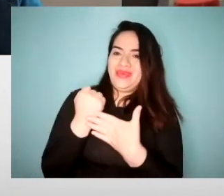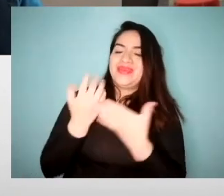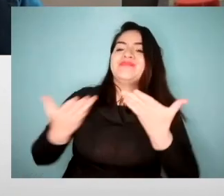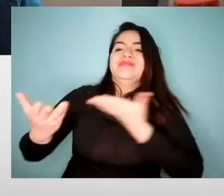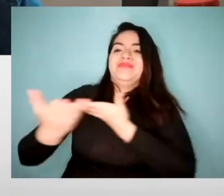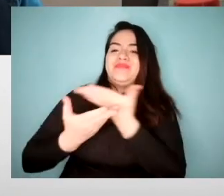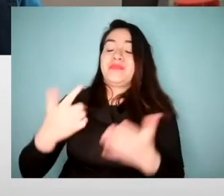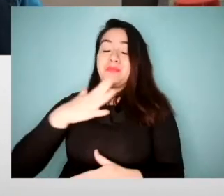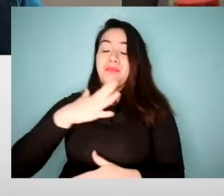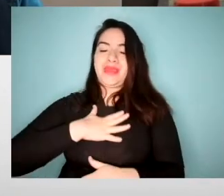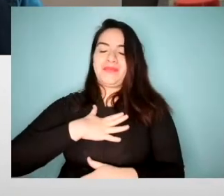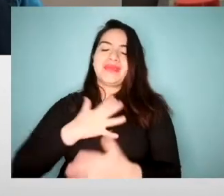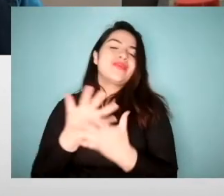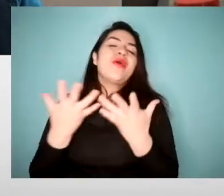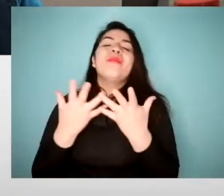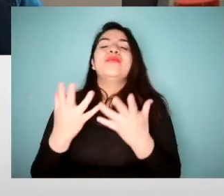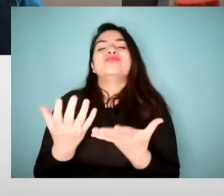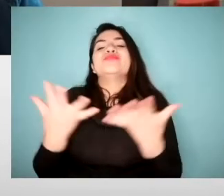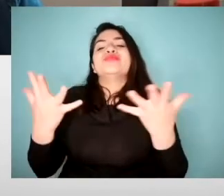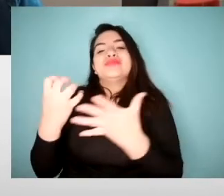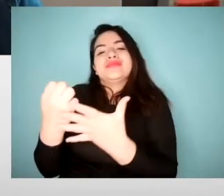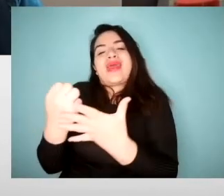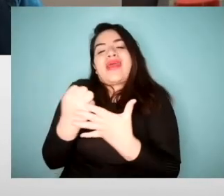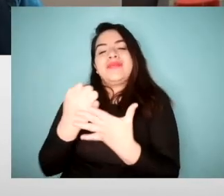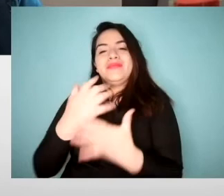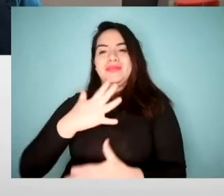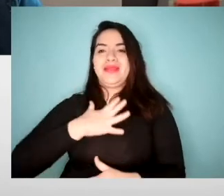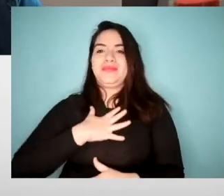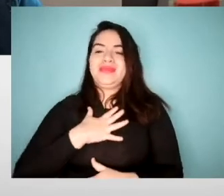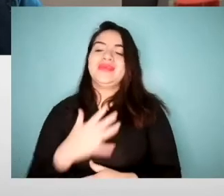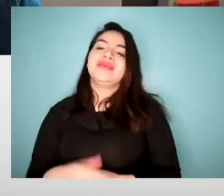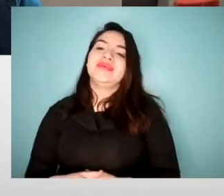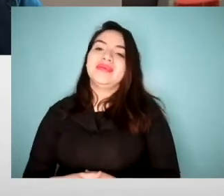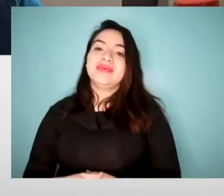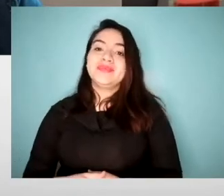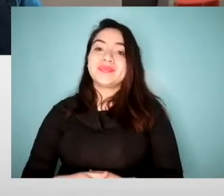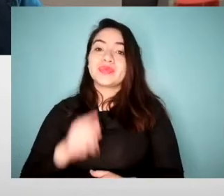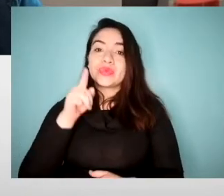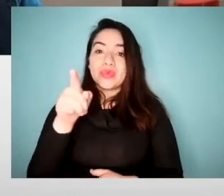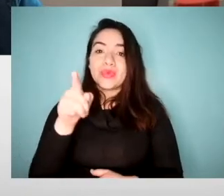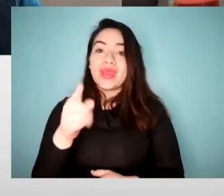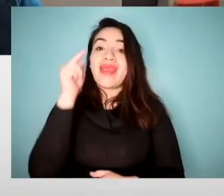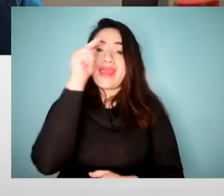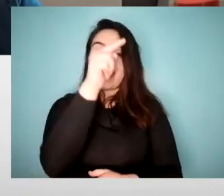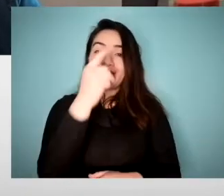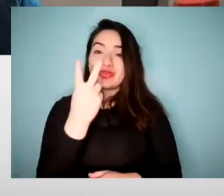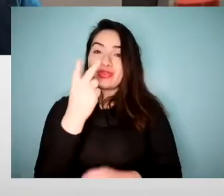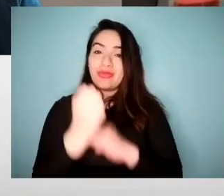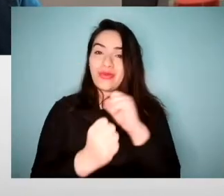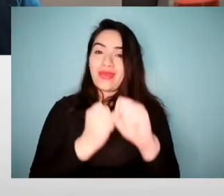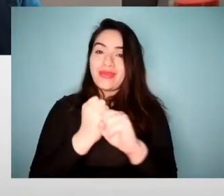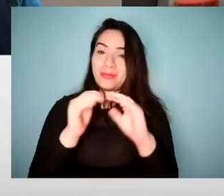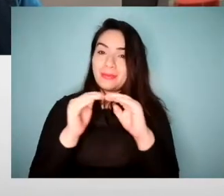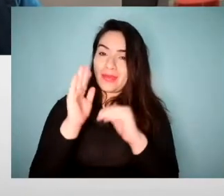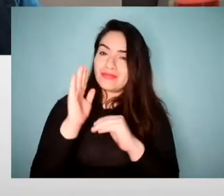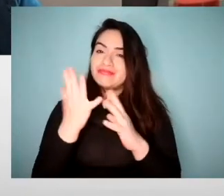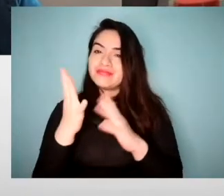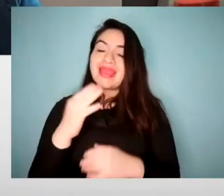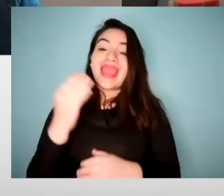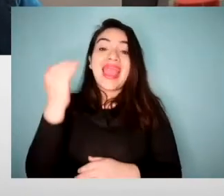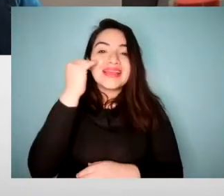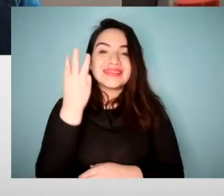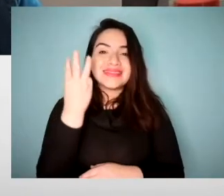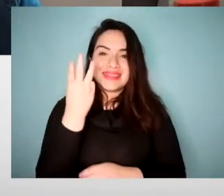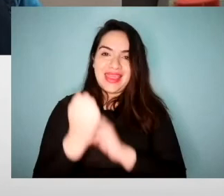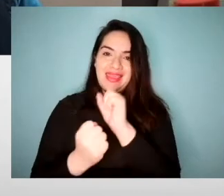enriquecedor. Bien, y estuviste allá un poco más de 2 años, ¿correcto? Sí, Ok, casi 3 años, sí.